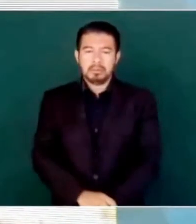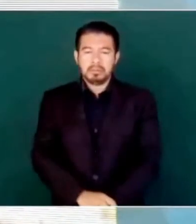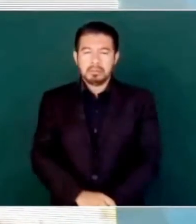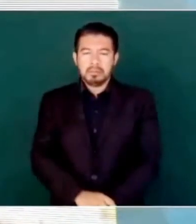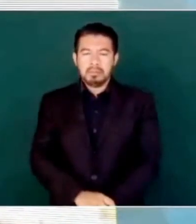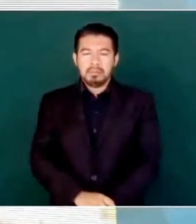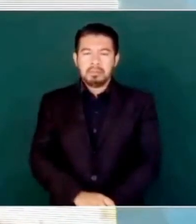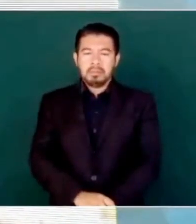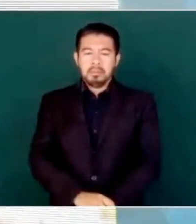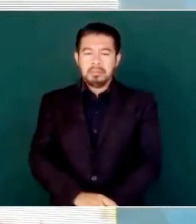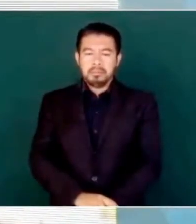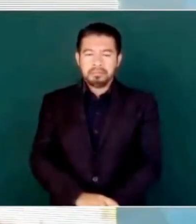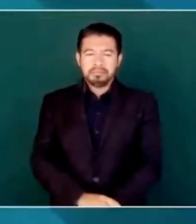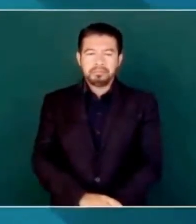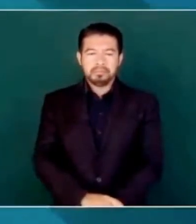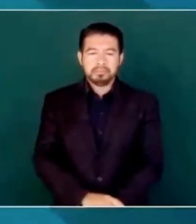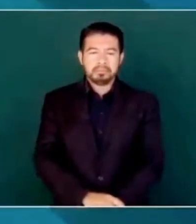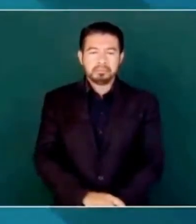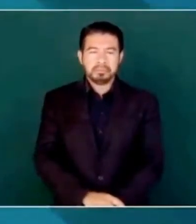supuestamente,